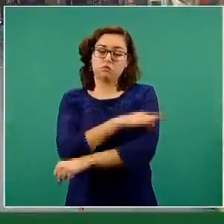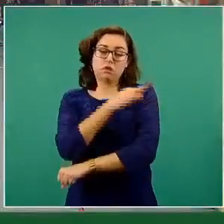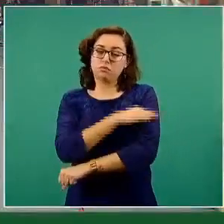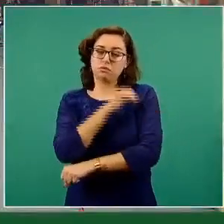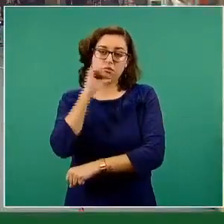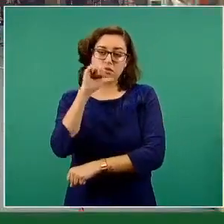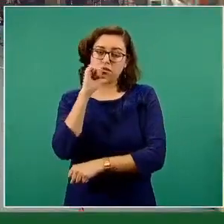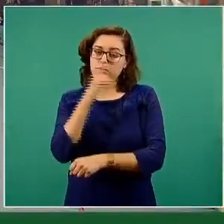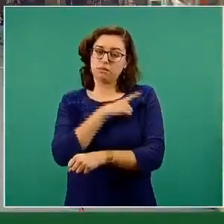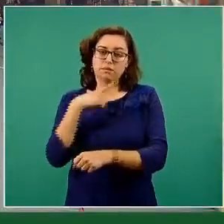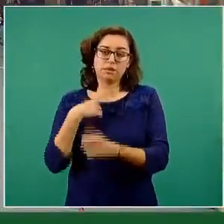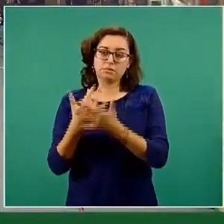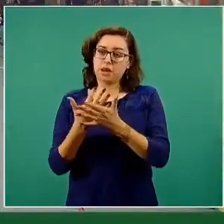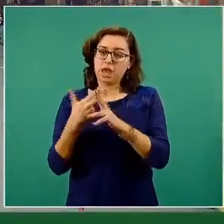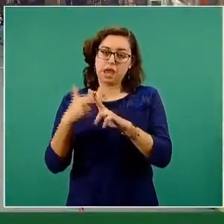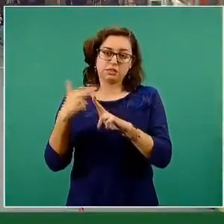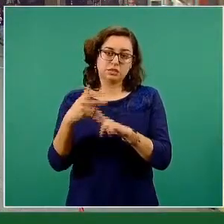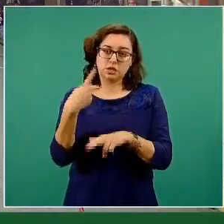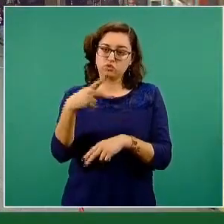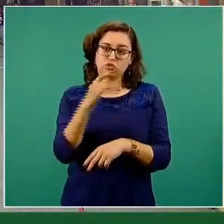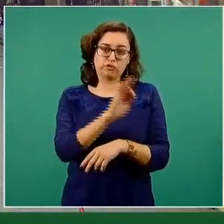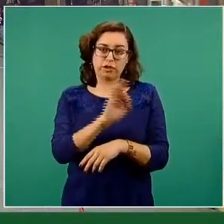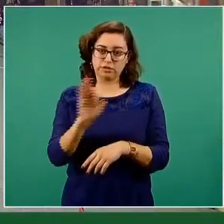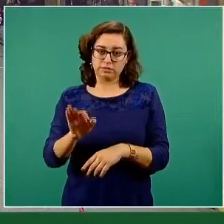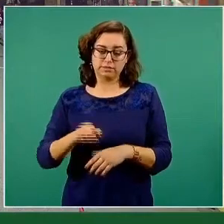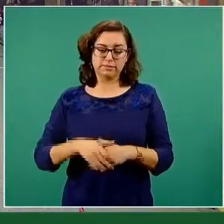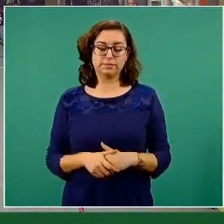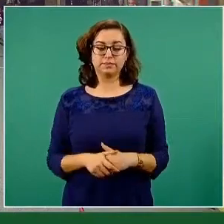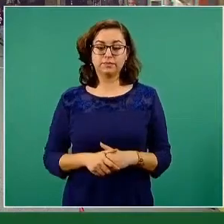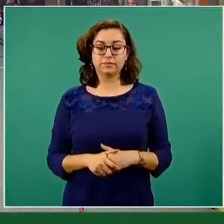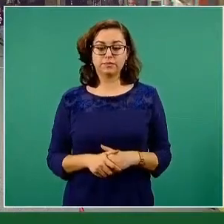Gracias, doctor Ricardo Cortés. Y la última, había una que también...